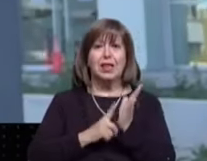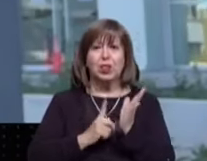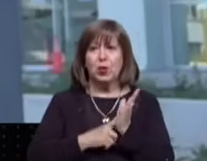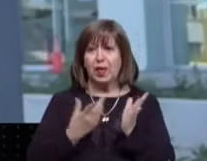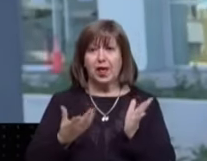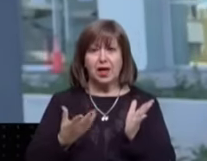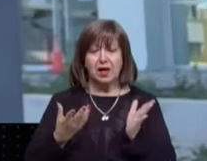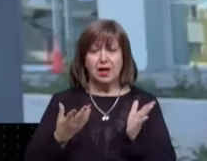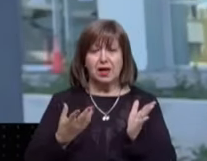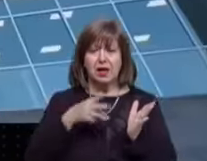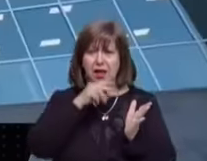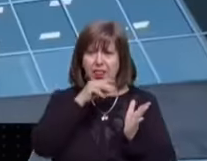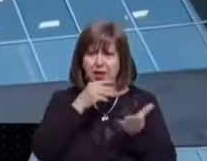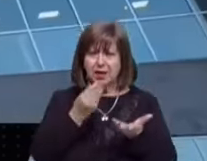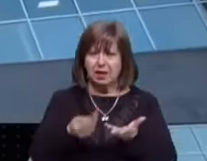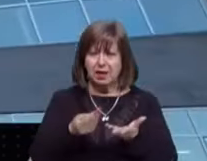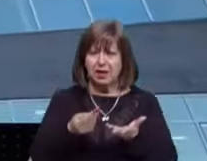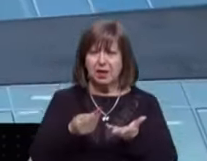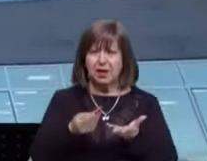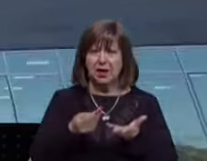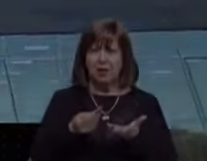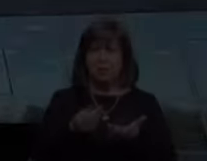incumplimientos de todo tipo estafas por todos lados